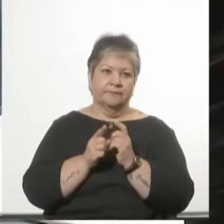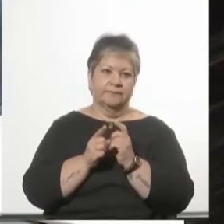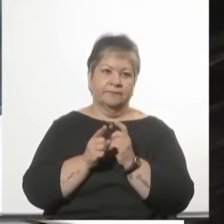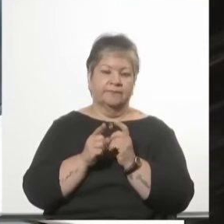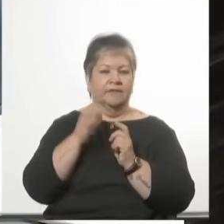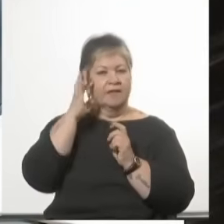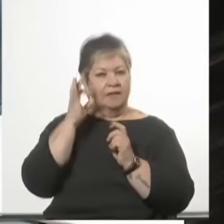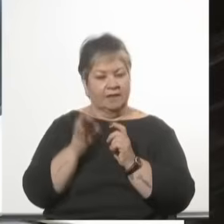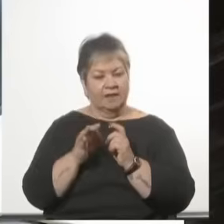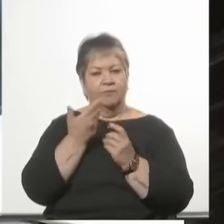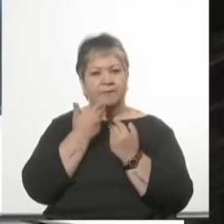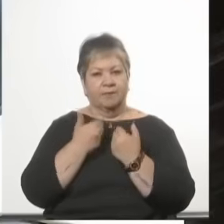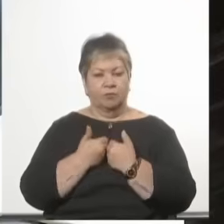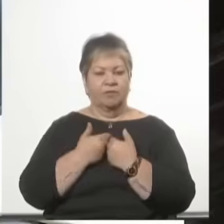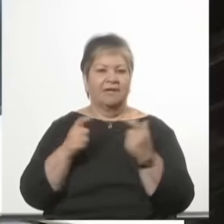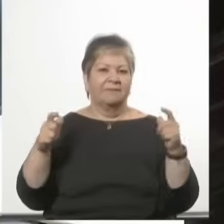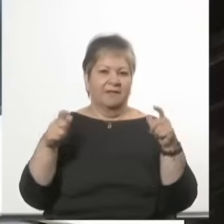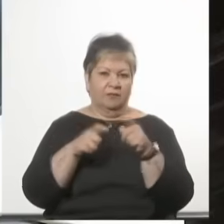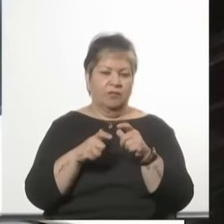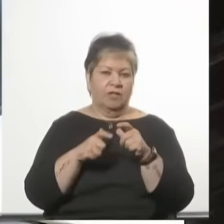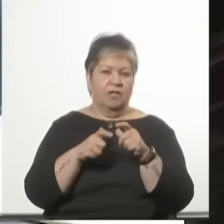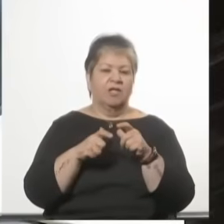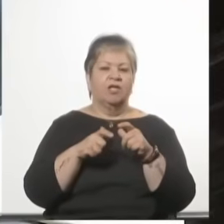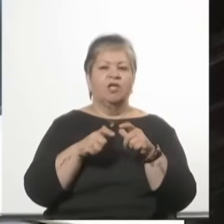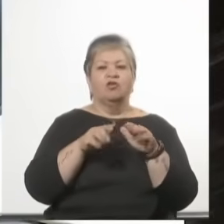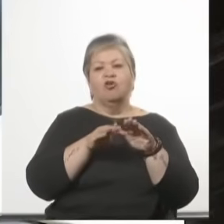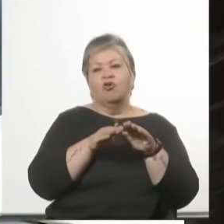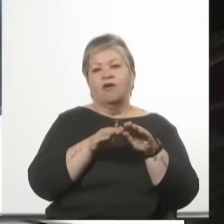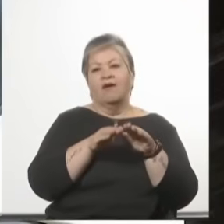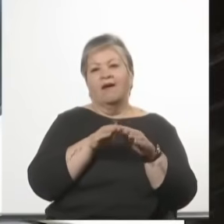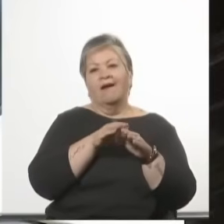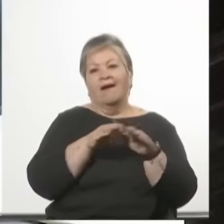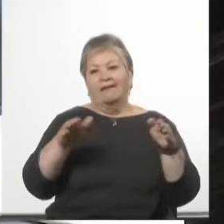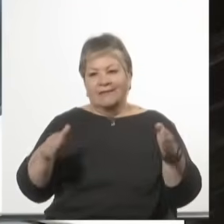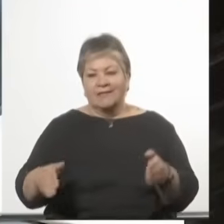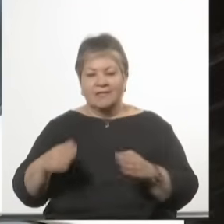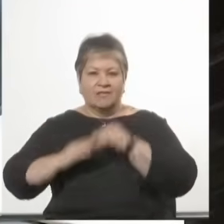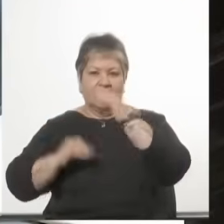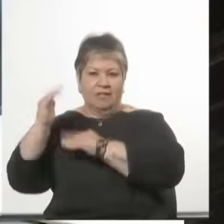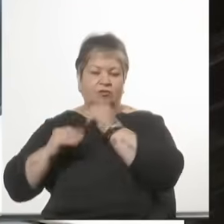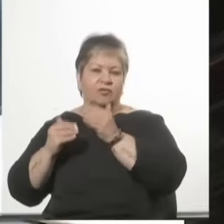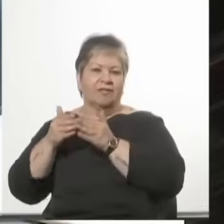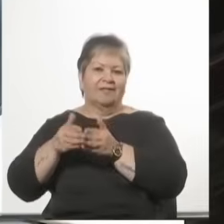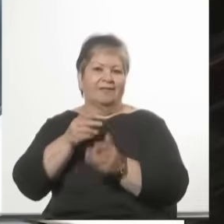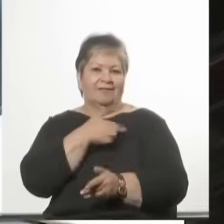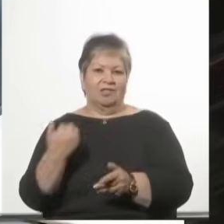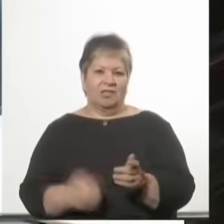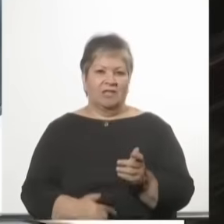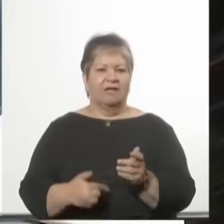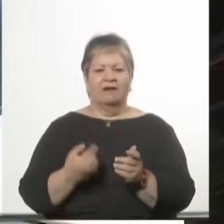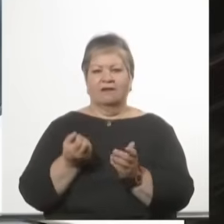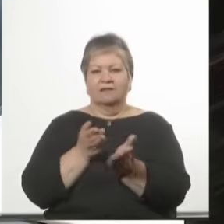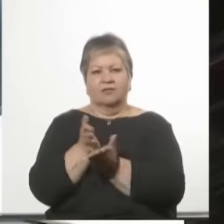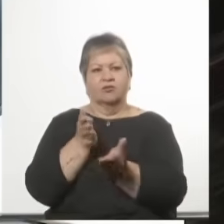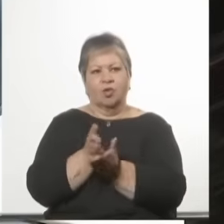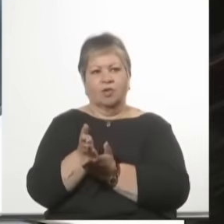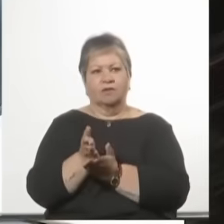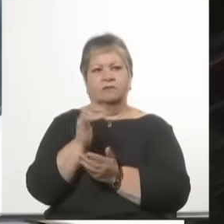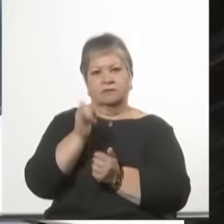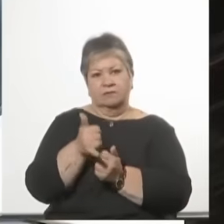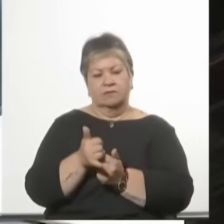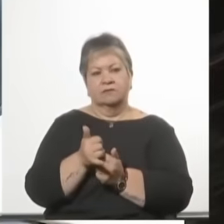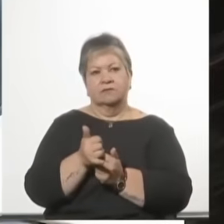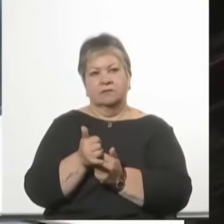creo que es la que me pregunta si me reuní con astilleros de China, dónde y cuántos integrantes de gobierno y asesores participaron. Sí,